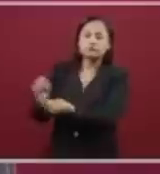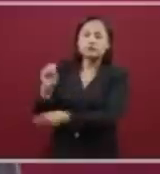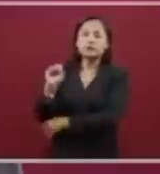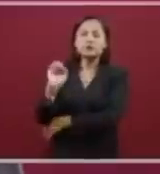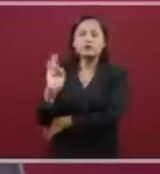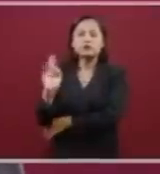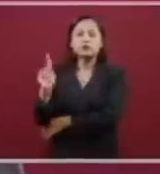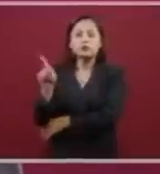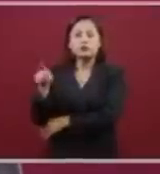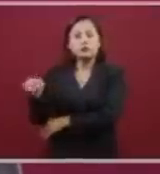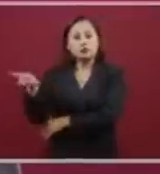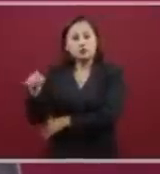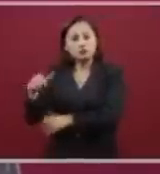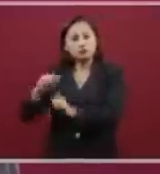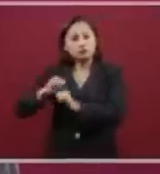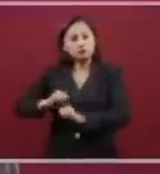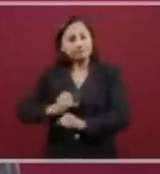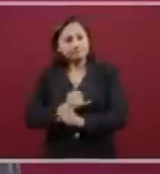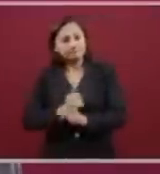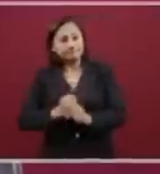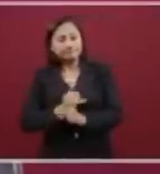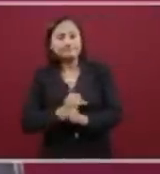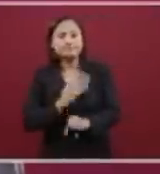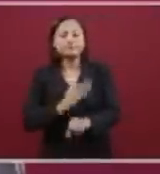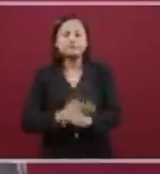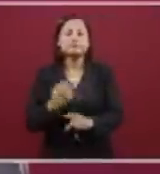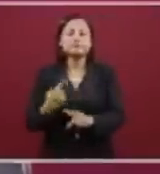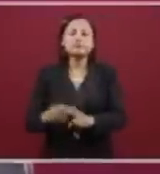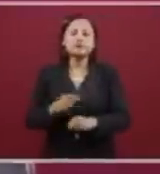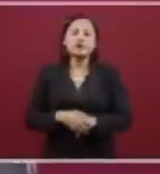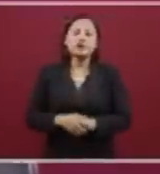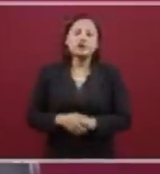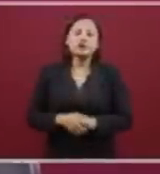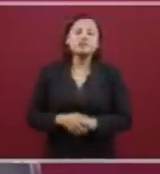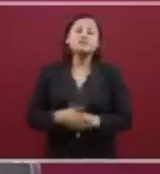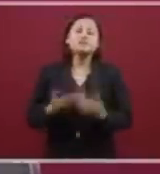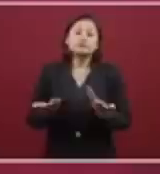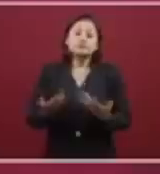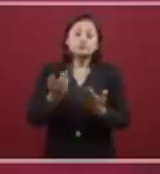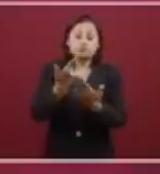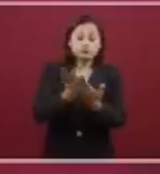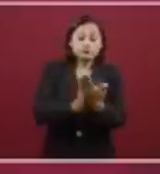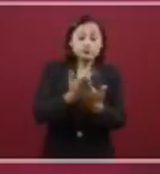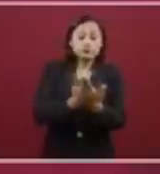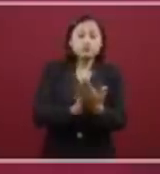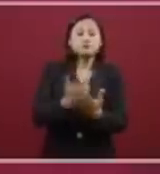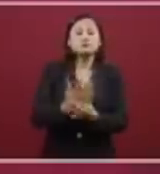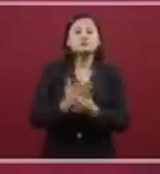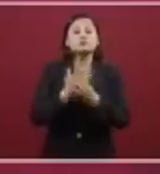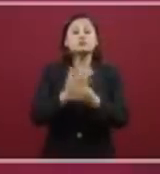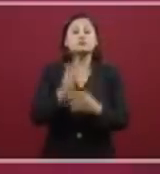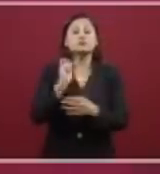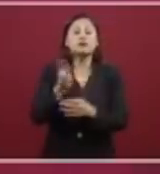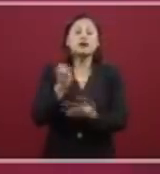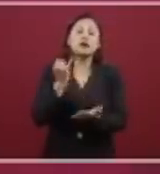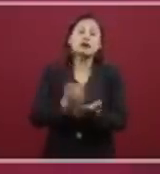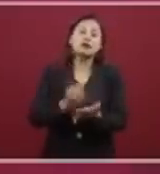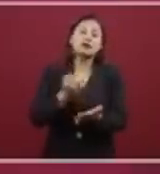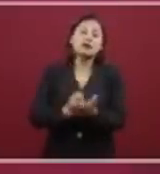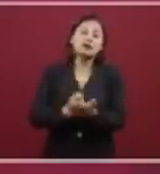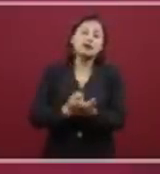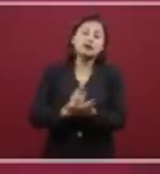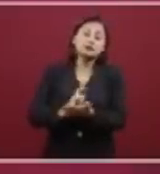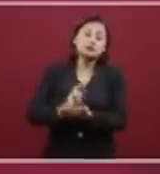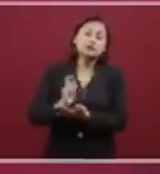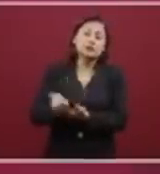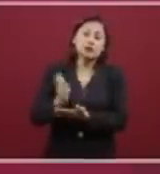adicionalmente este esquema financiero preveía únicamente el pago de intereses sobre los bonos a partir de la tarifa